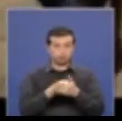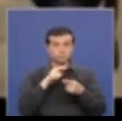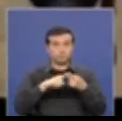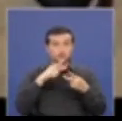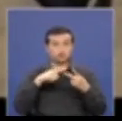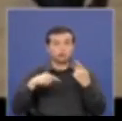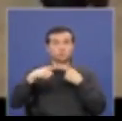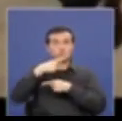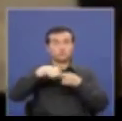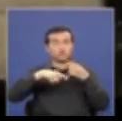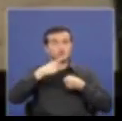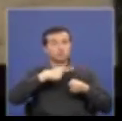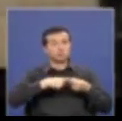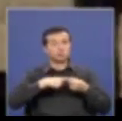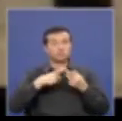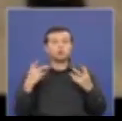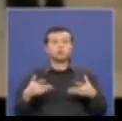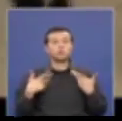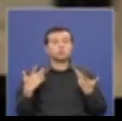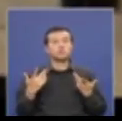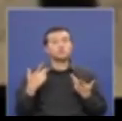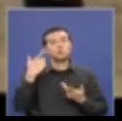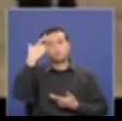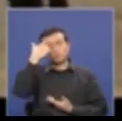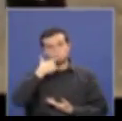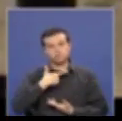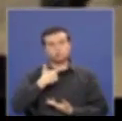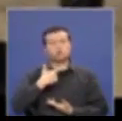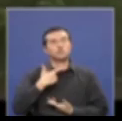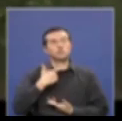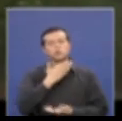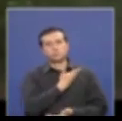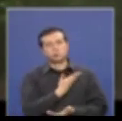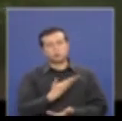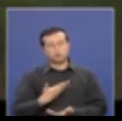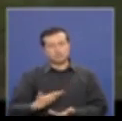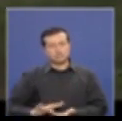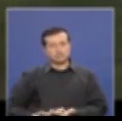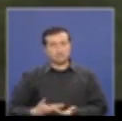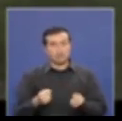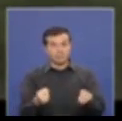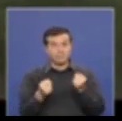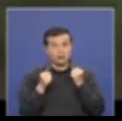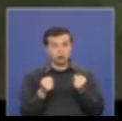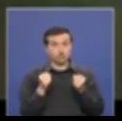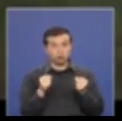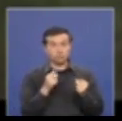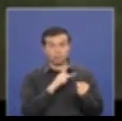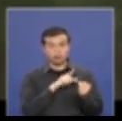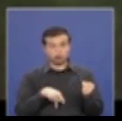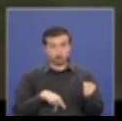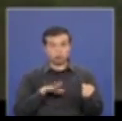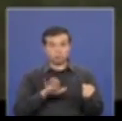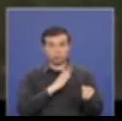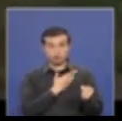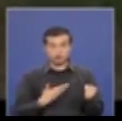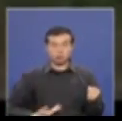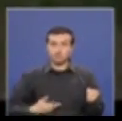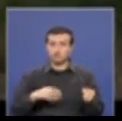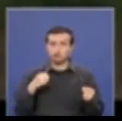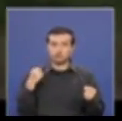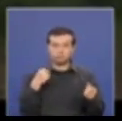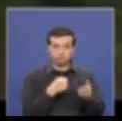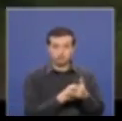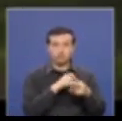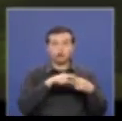regresando a Quito, y donde fallece uno de los pilotos del presidente. Los otros dos accidentes se producen por fallas técnicas